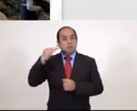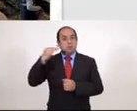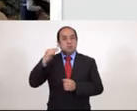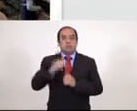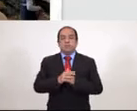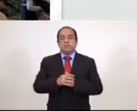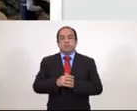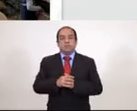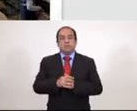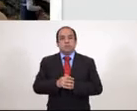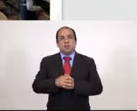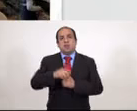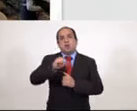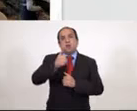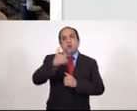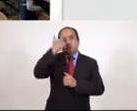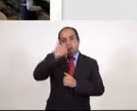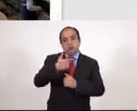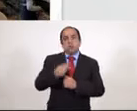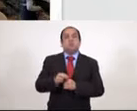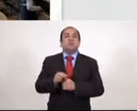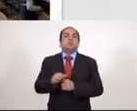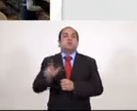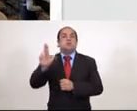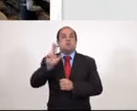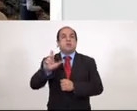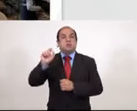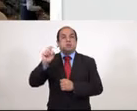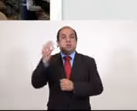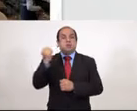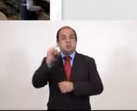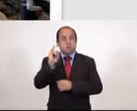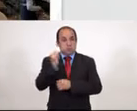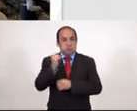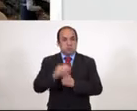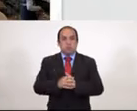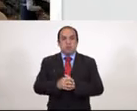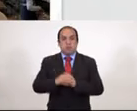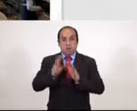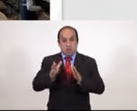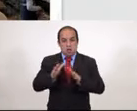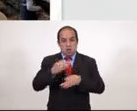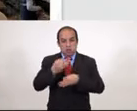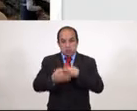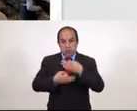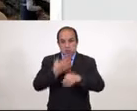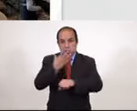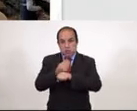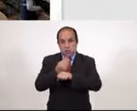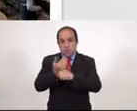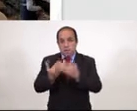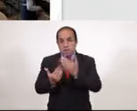instalada y soldada la silleta, durante la mañana del miércoles 30 de junio,